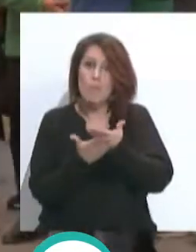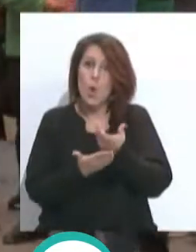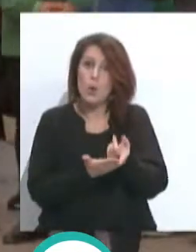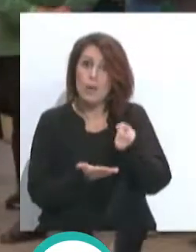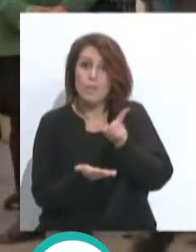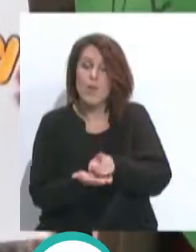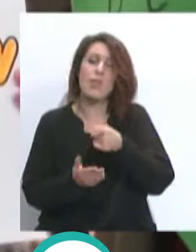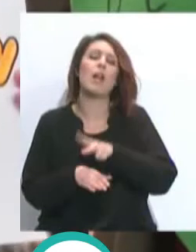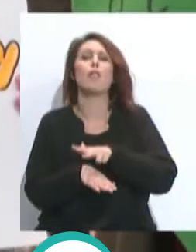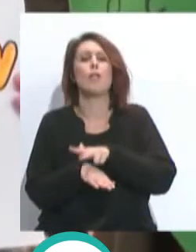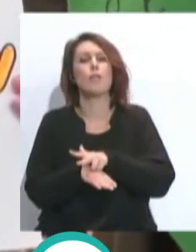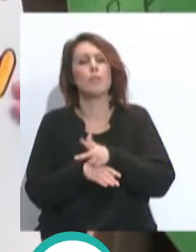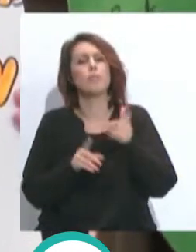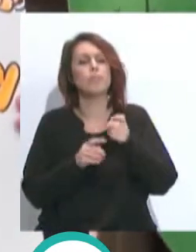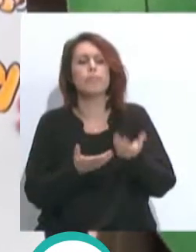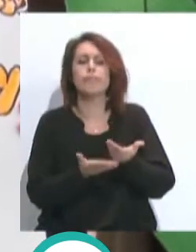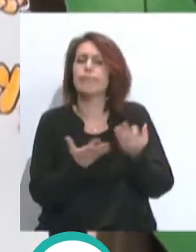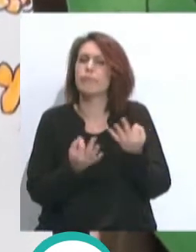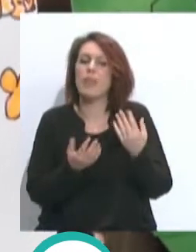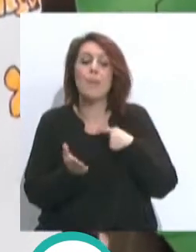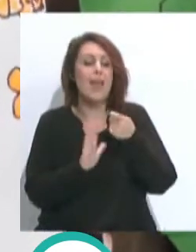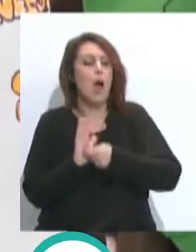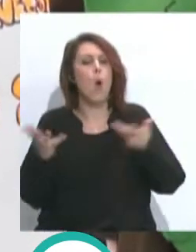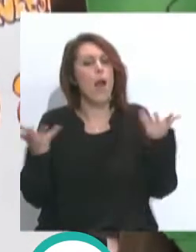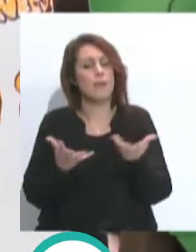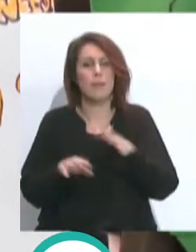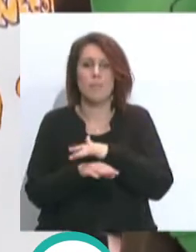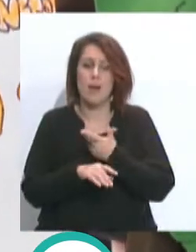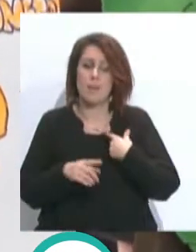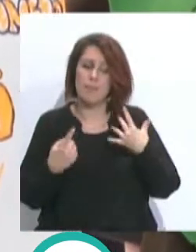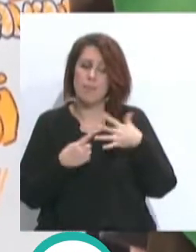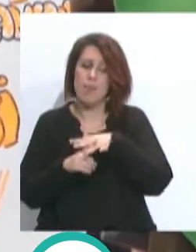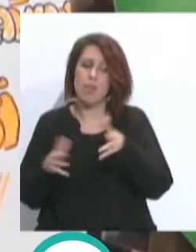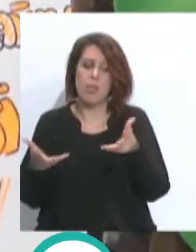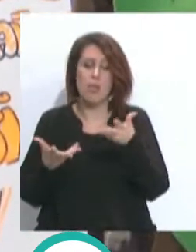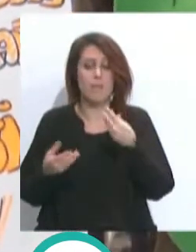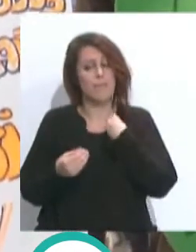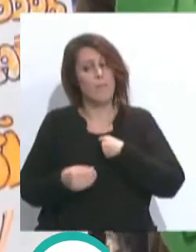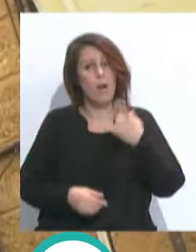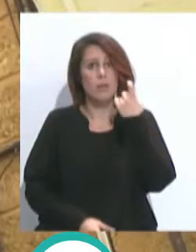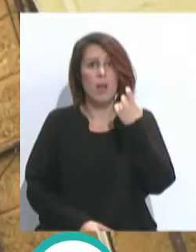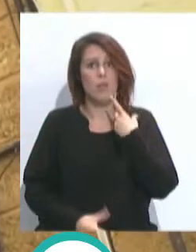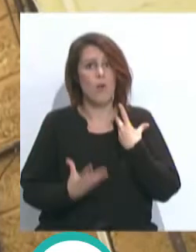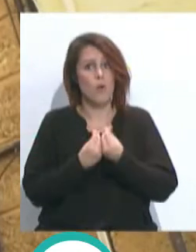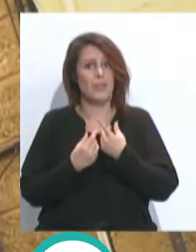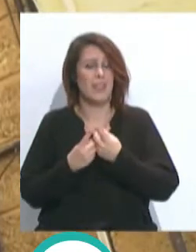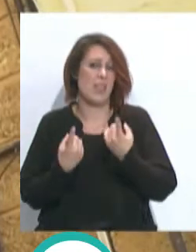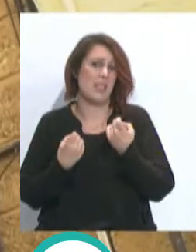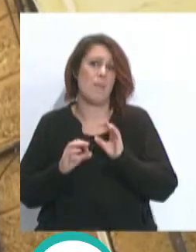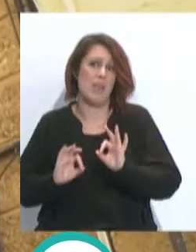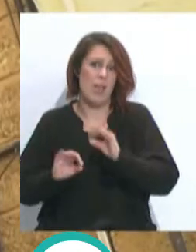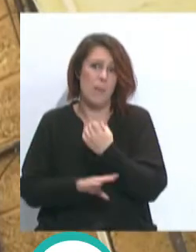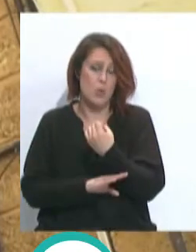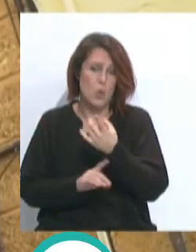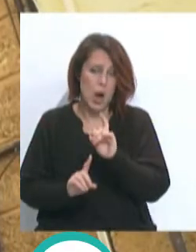más, a la Delegación de Educación que tome medidas urgentes para revertir la situación de precariedad en la que se encuentra el alumnado con necesidades específicas de